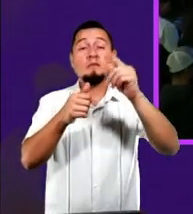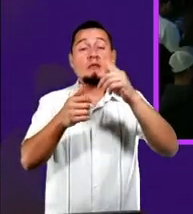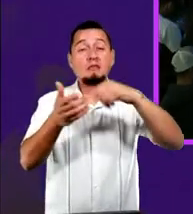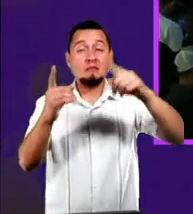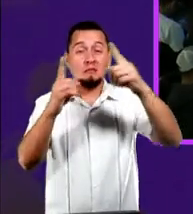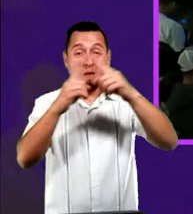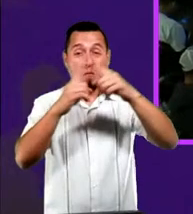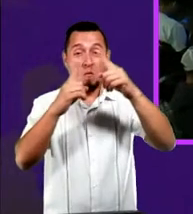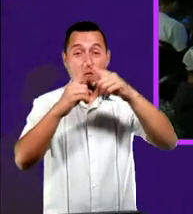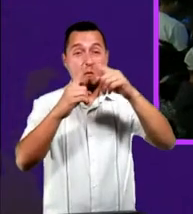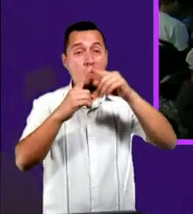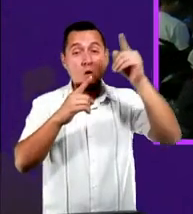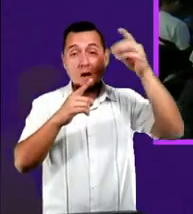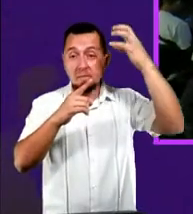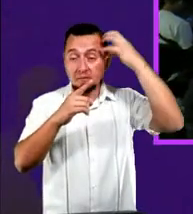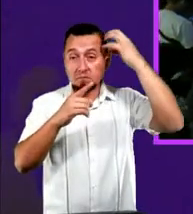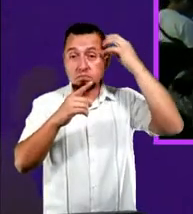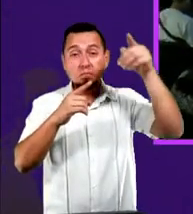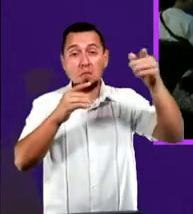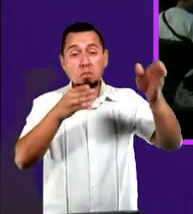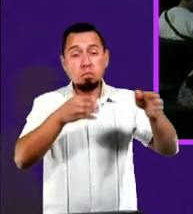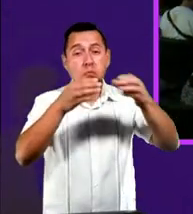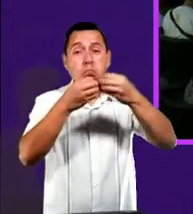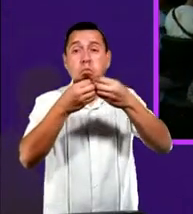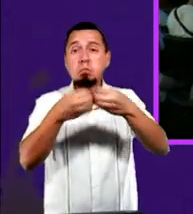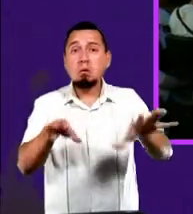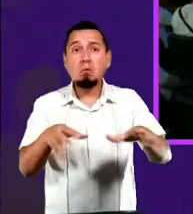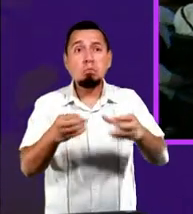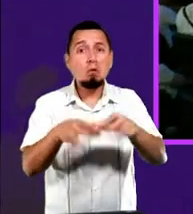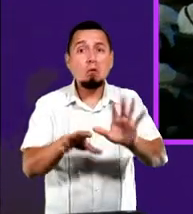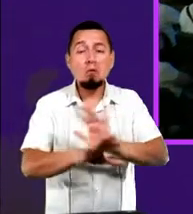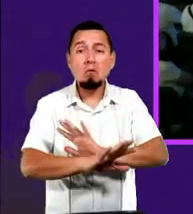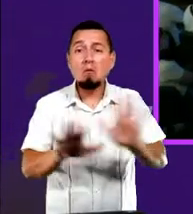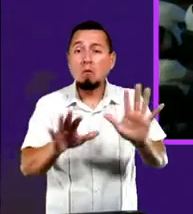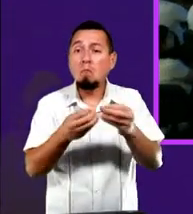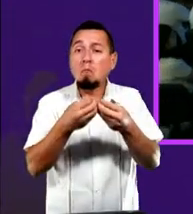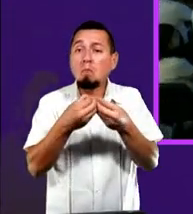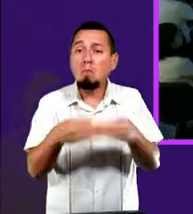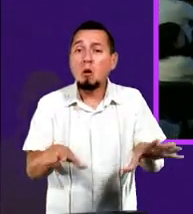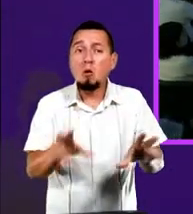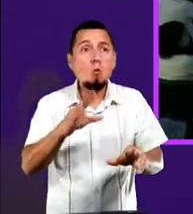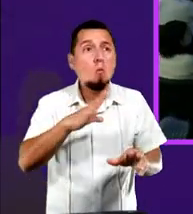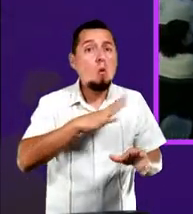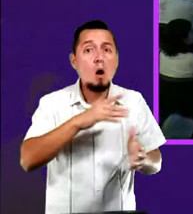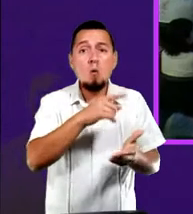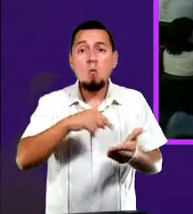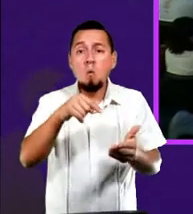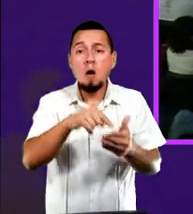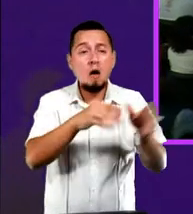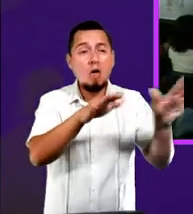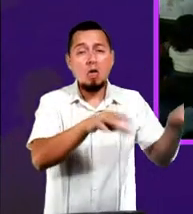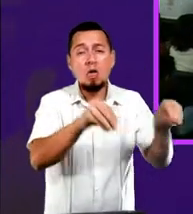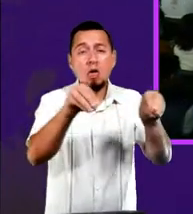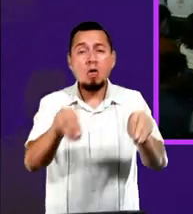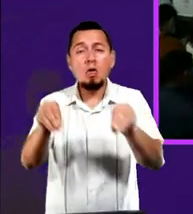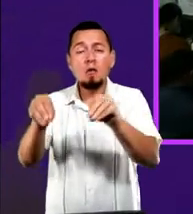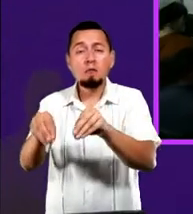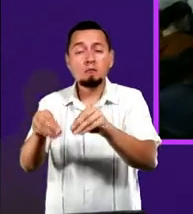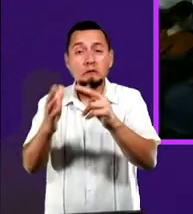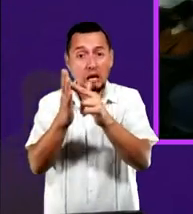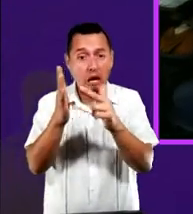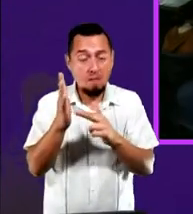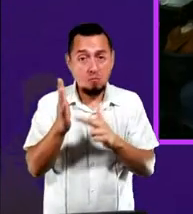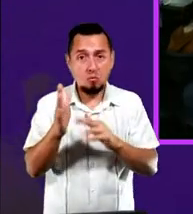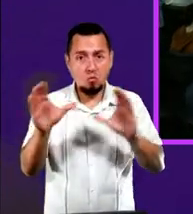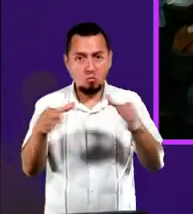restos de Prisciliano Sánchez. Y en el reglamento del Congreso, hasta hace meses, había una disposición